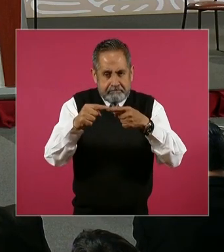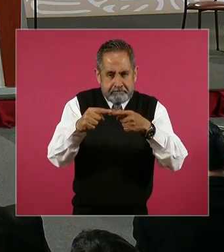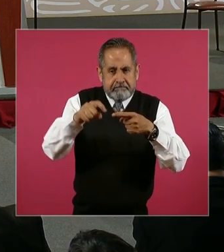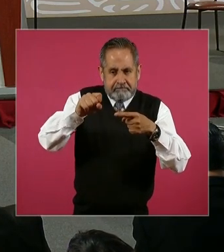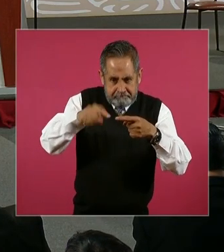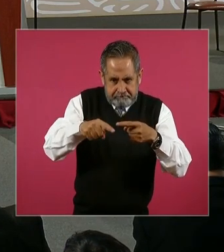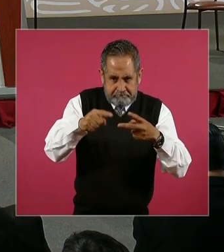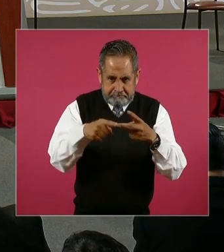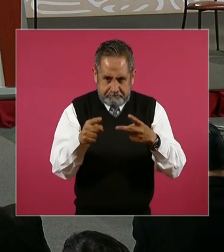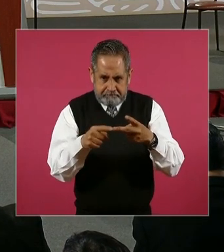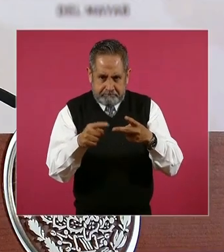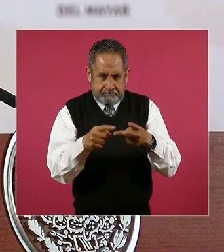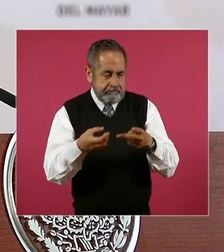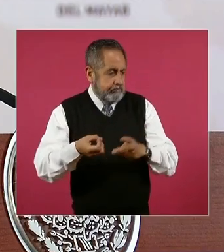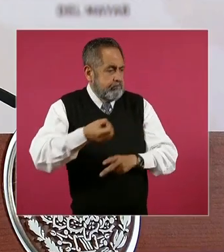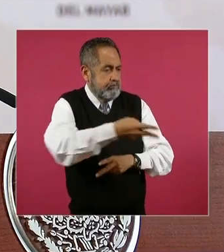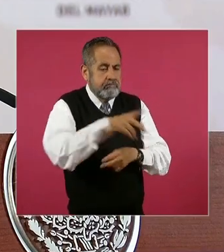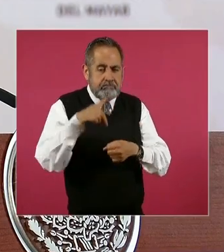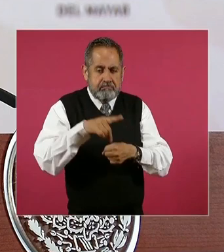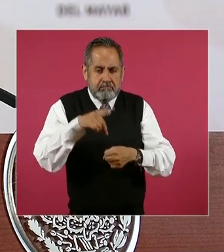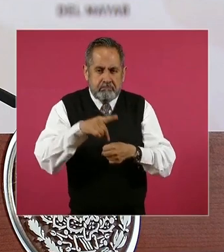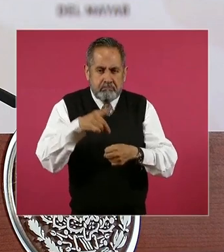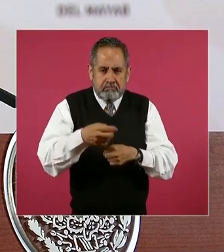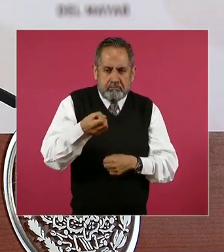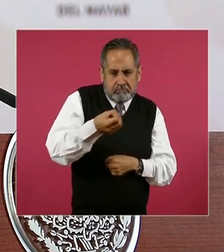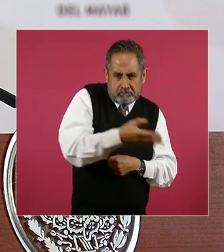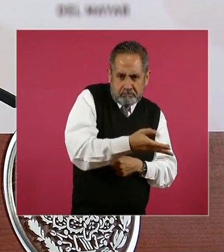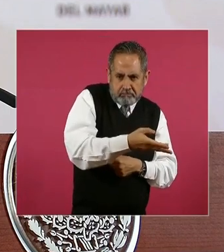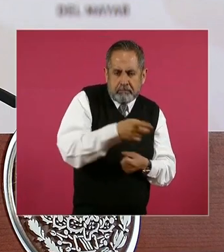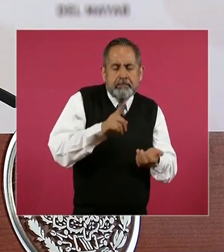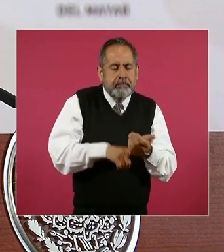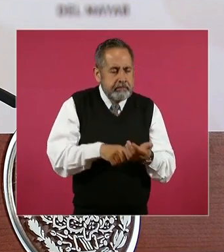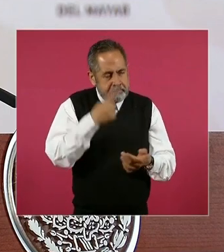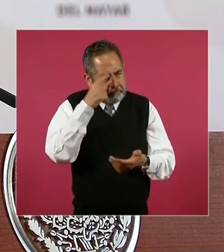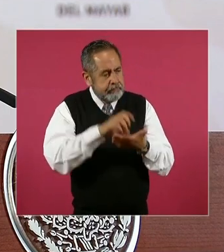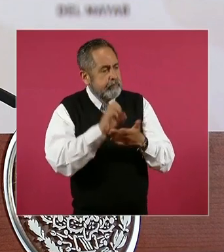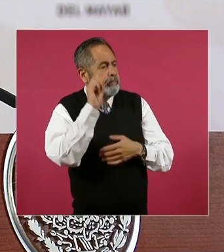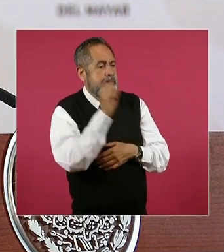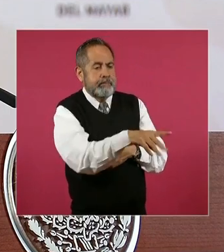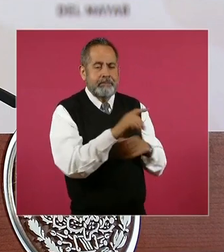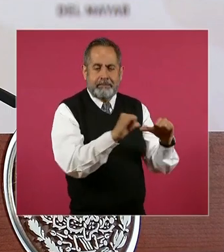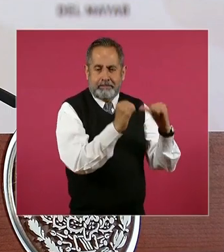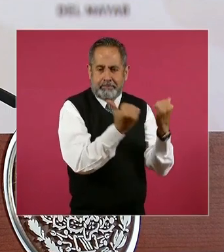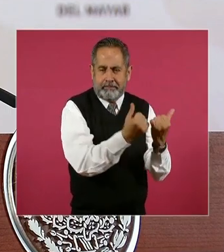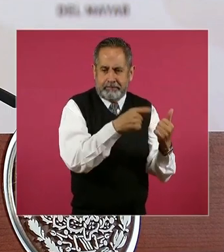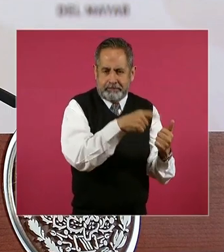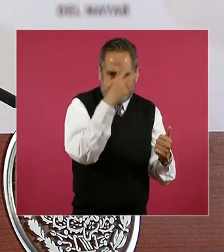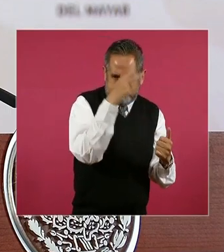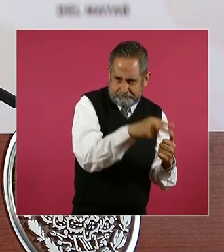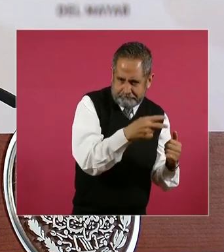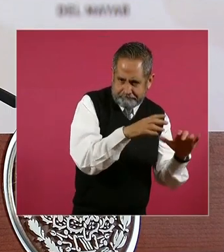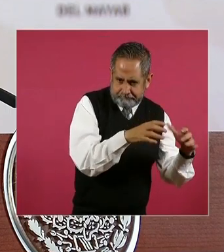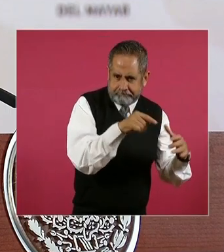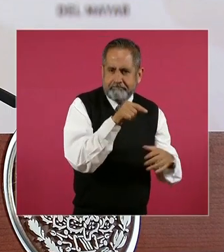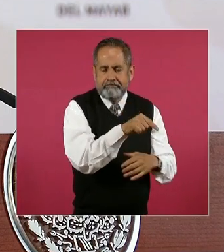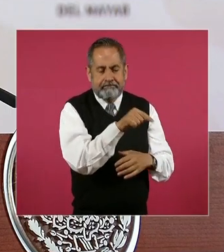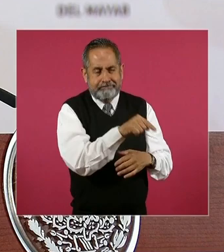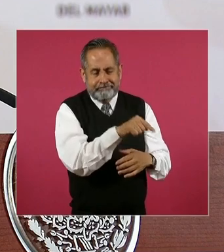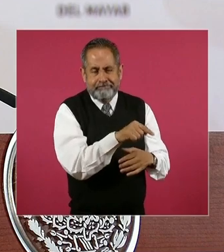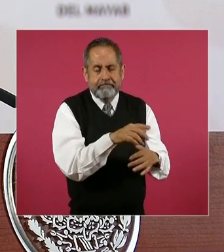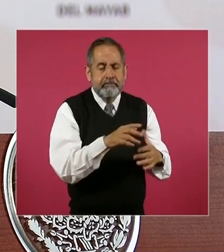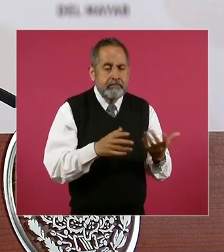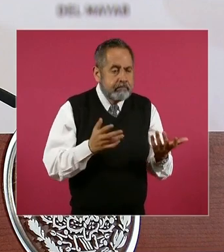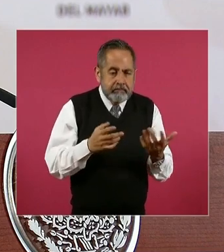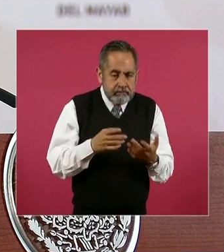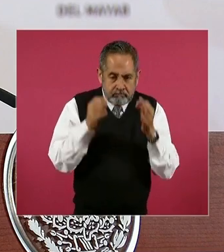donante el mismo ordenante del giro internacional pero